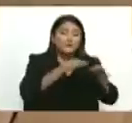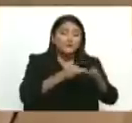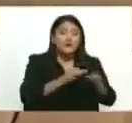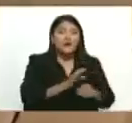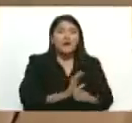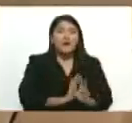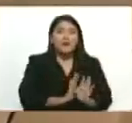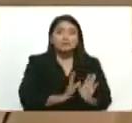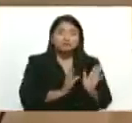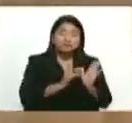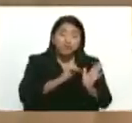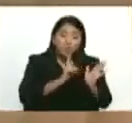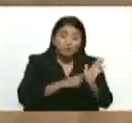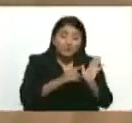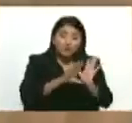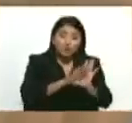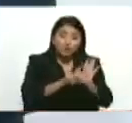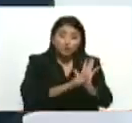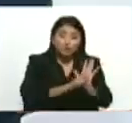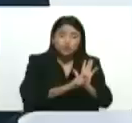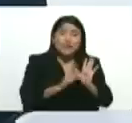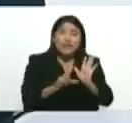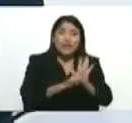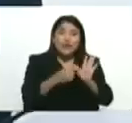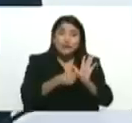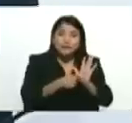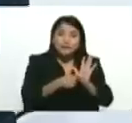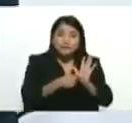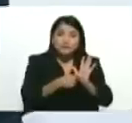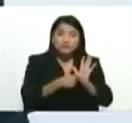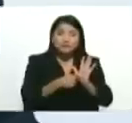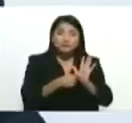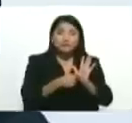la Constitución y a las leyes,